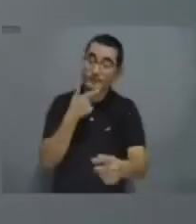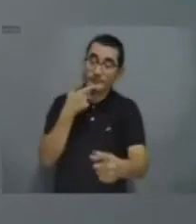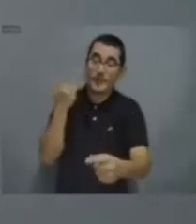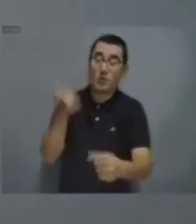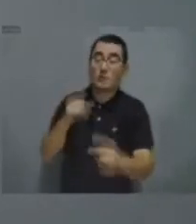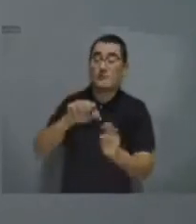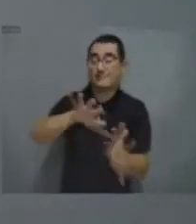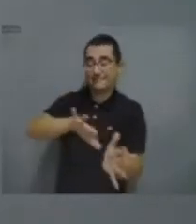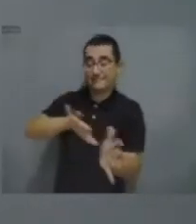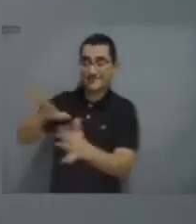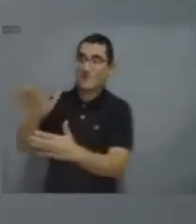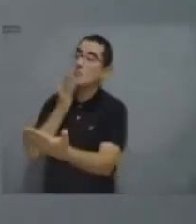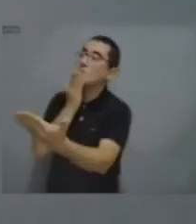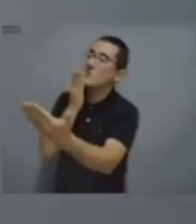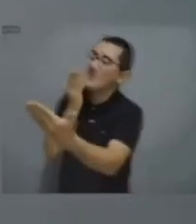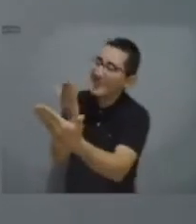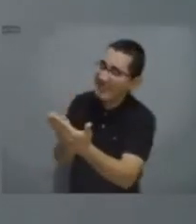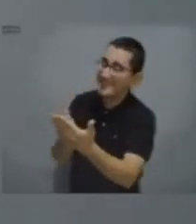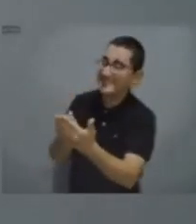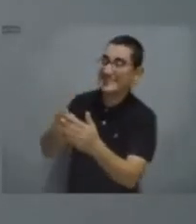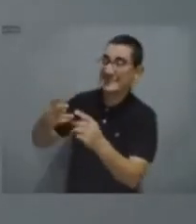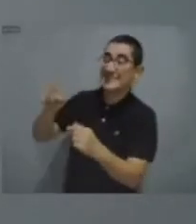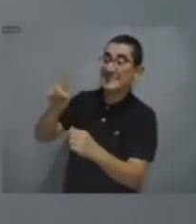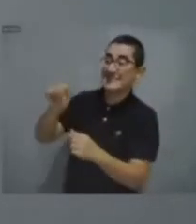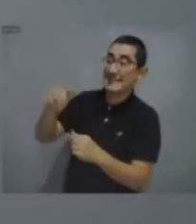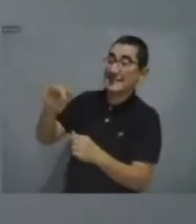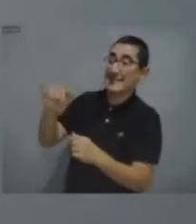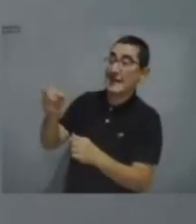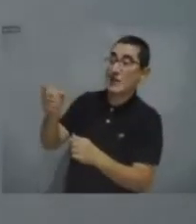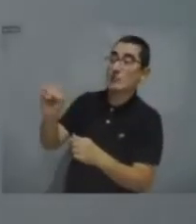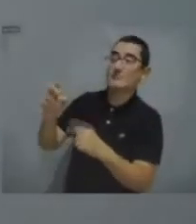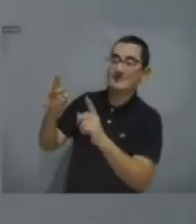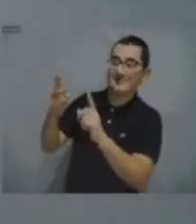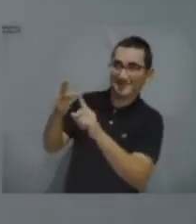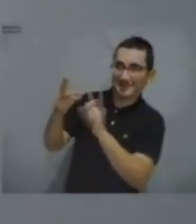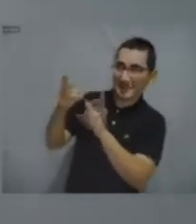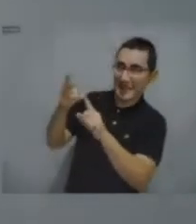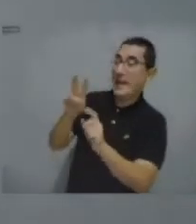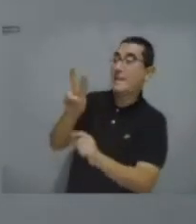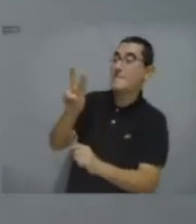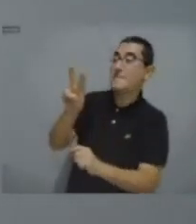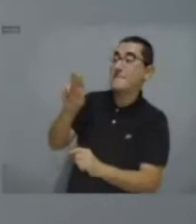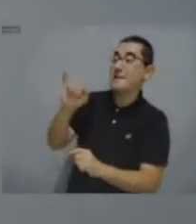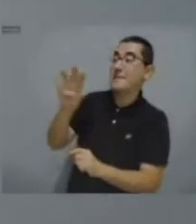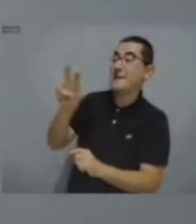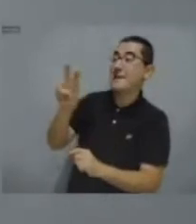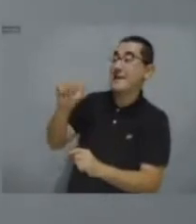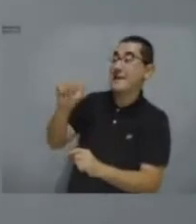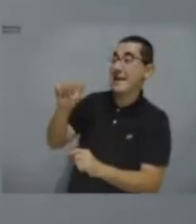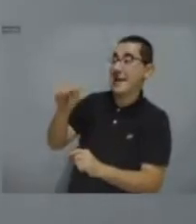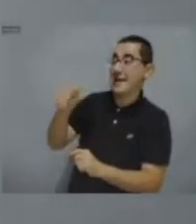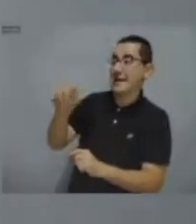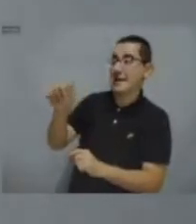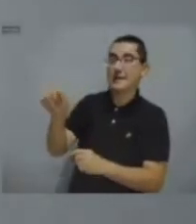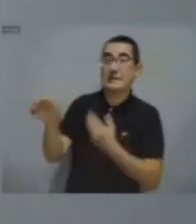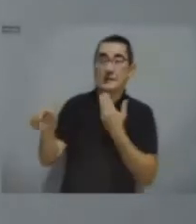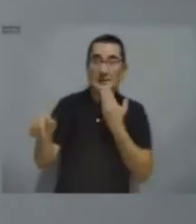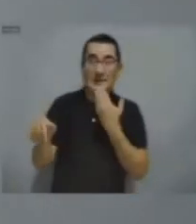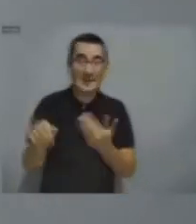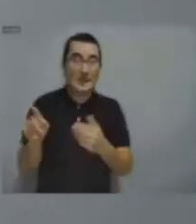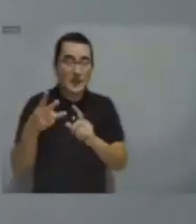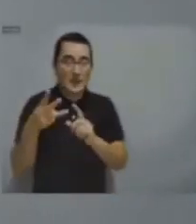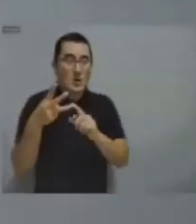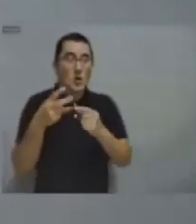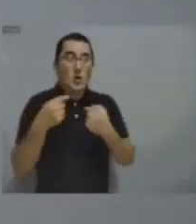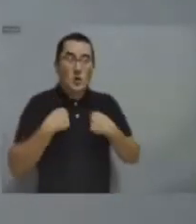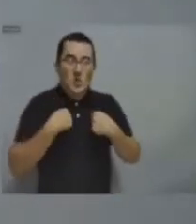Listo, Diana, muchas gracias. Bueno, tengo que otra vez decir e insistir en que esos paneles me encantan, porque veo que uno, por empezar en este, estamos no solamente